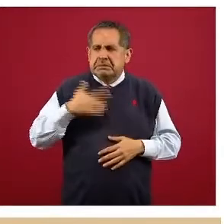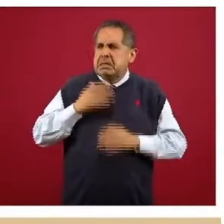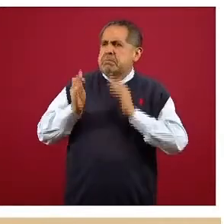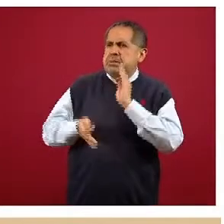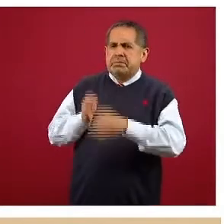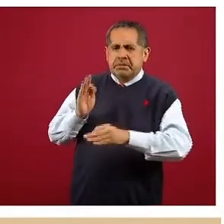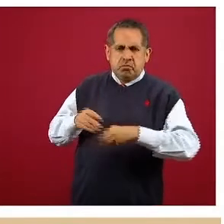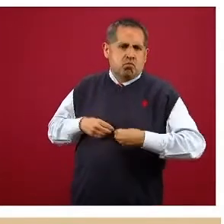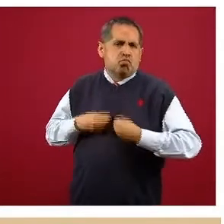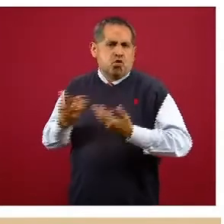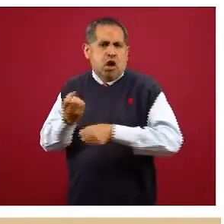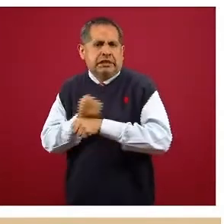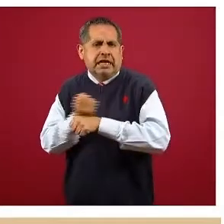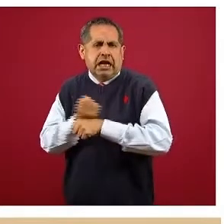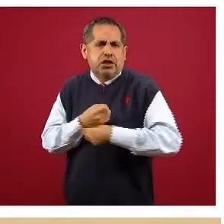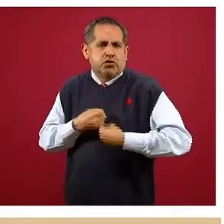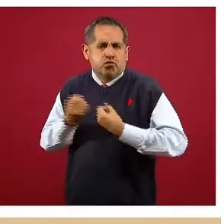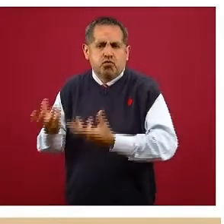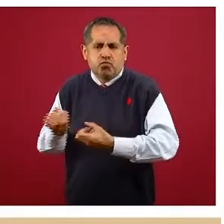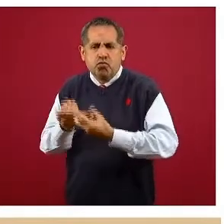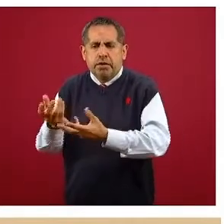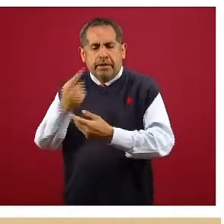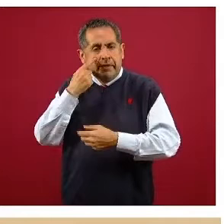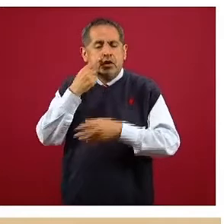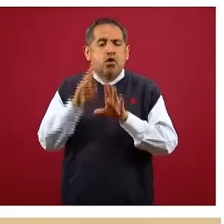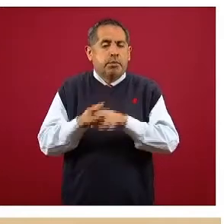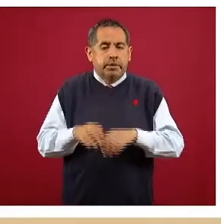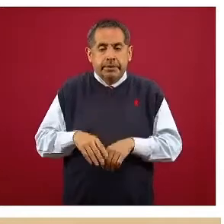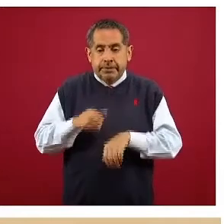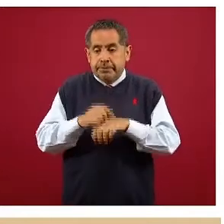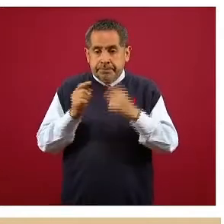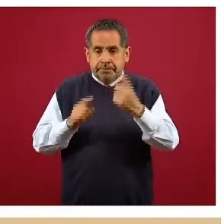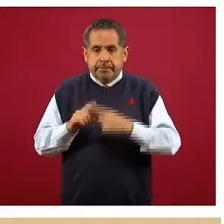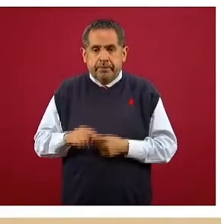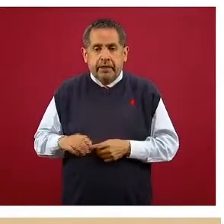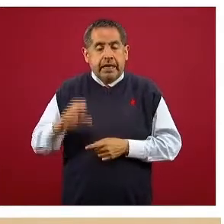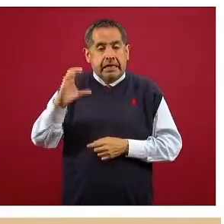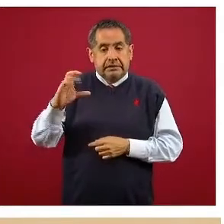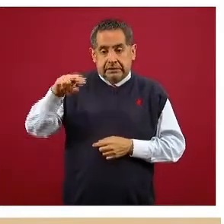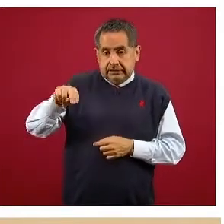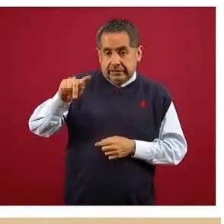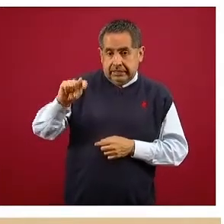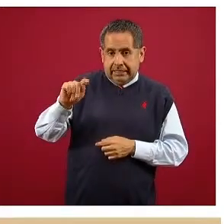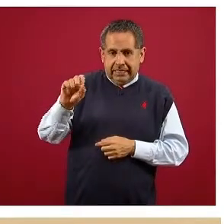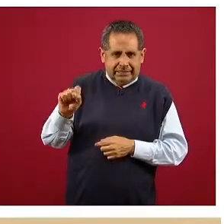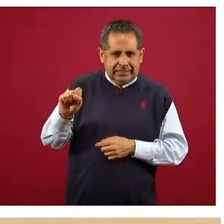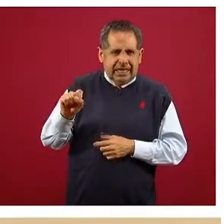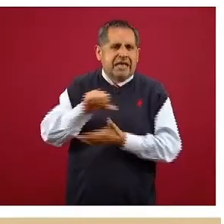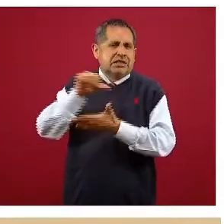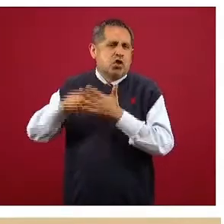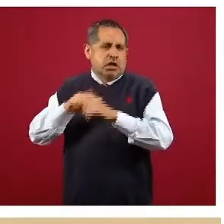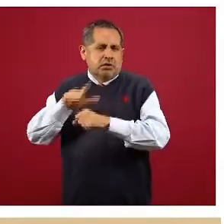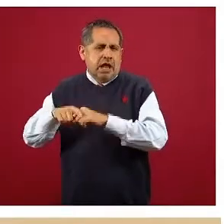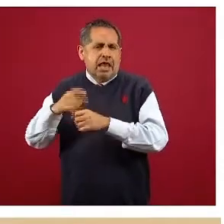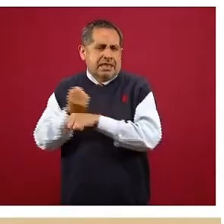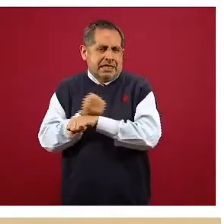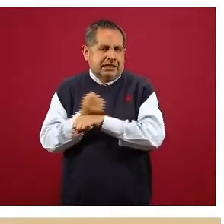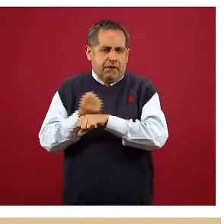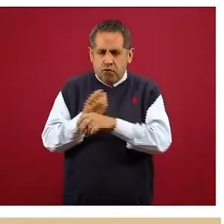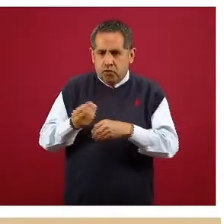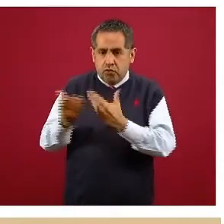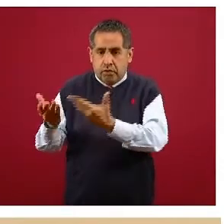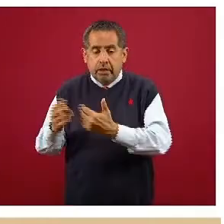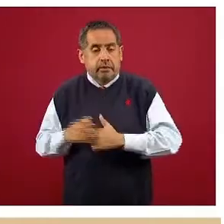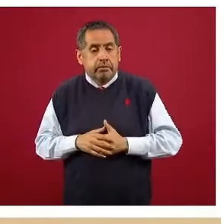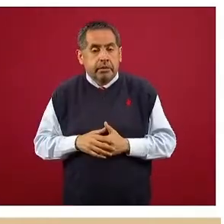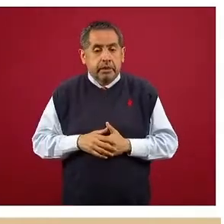de sangre. Punto número 1. El Centro Nacional de la Transfusión Sanguínea, en su calidad